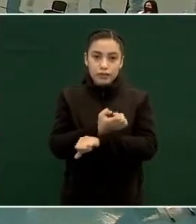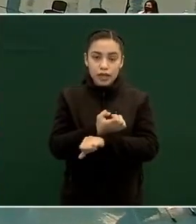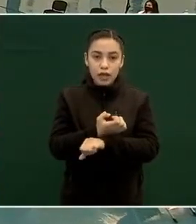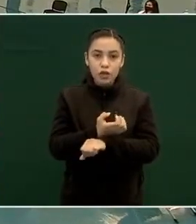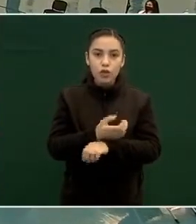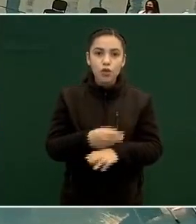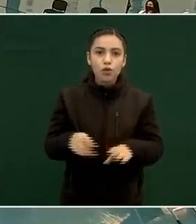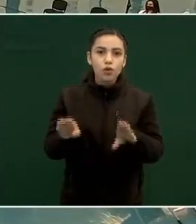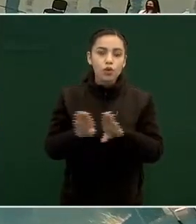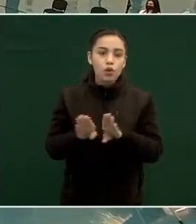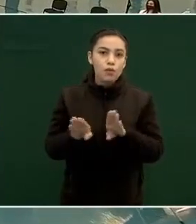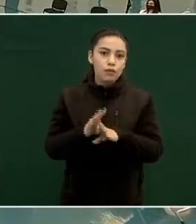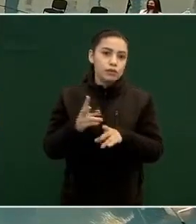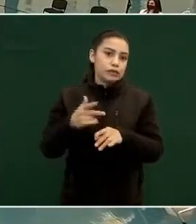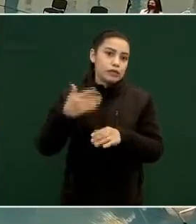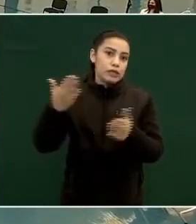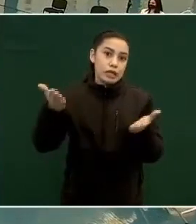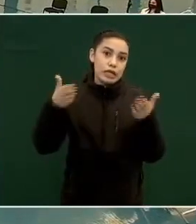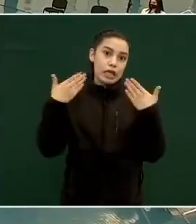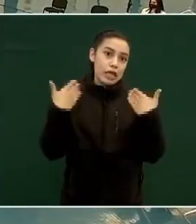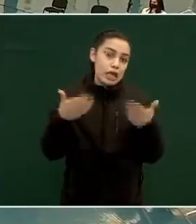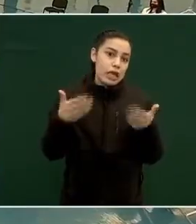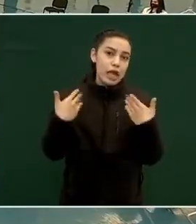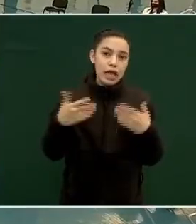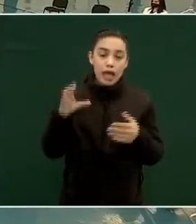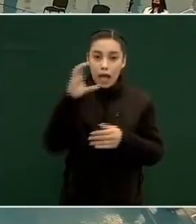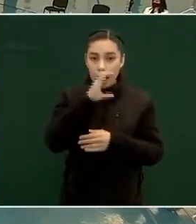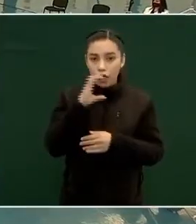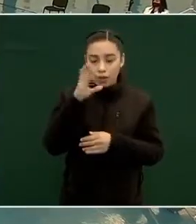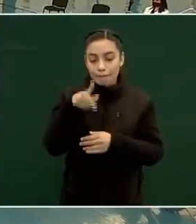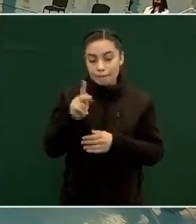con los calores ahora y frío,